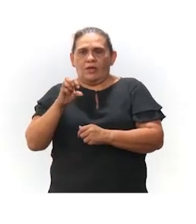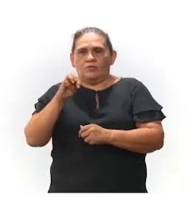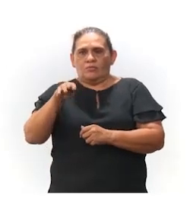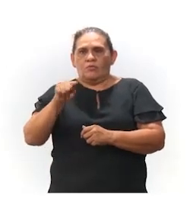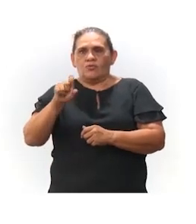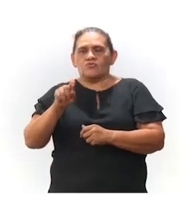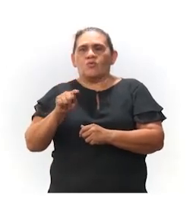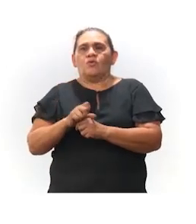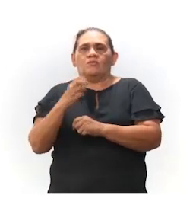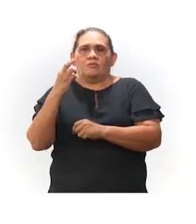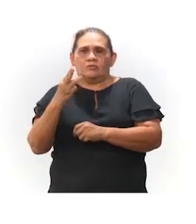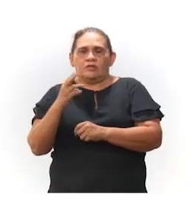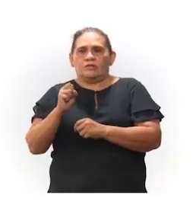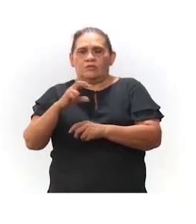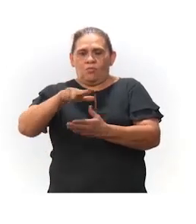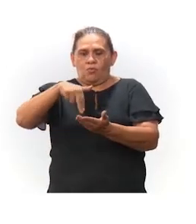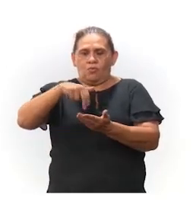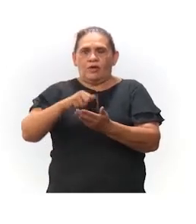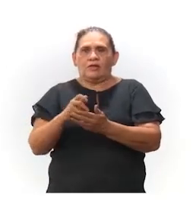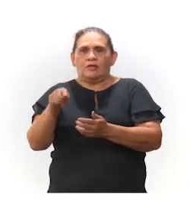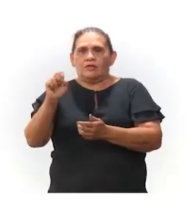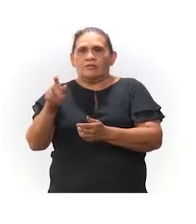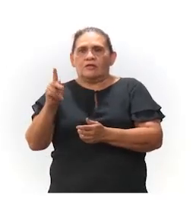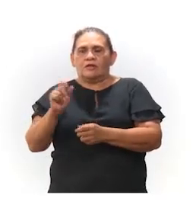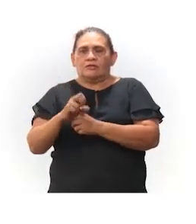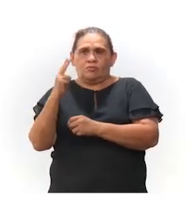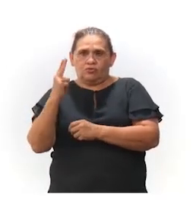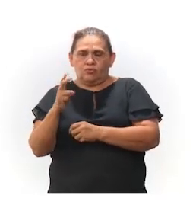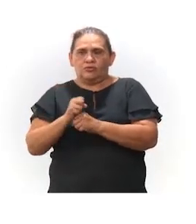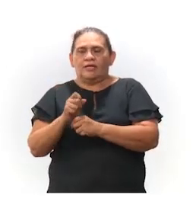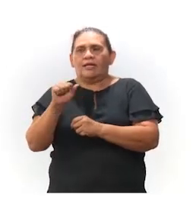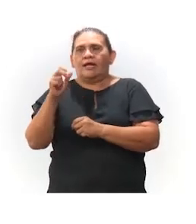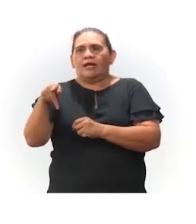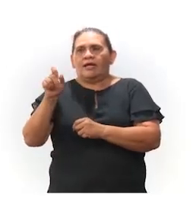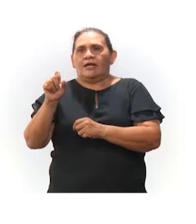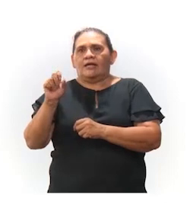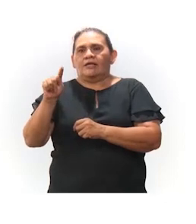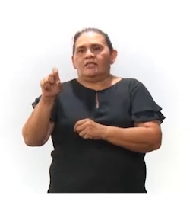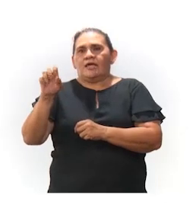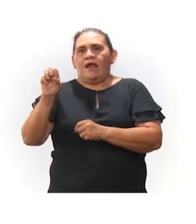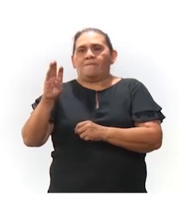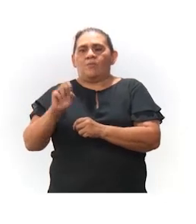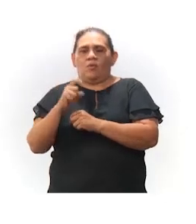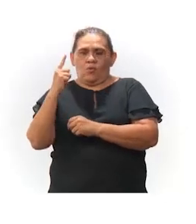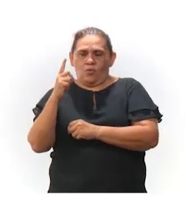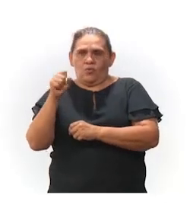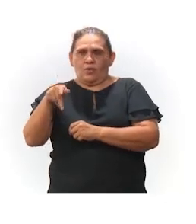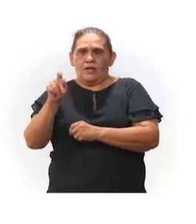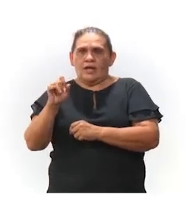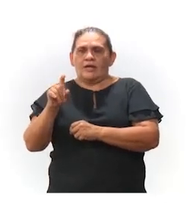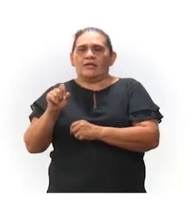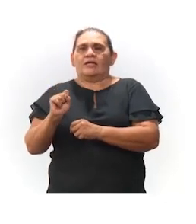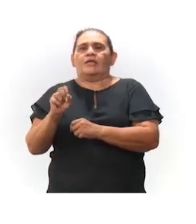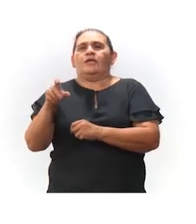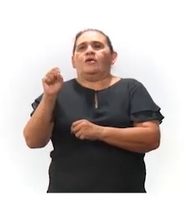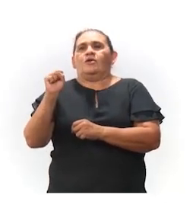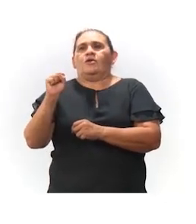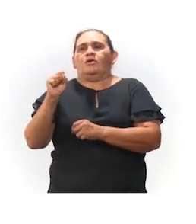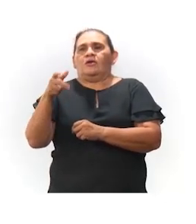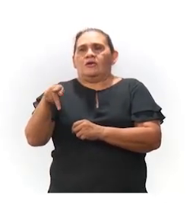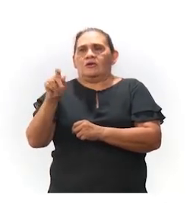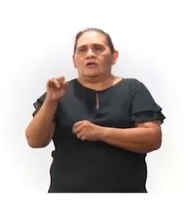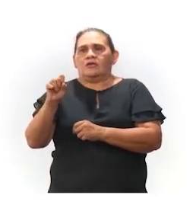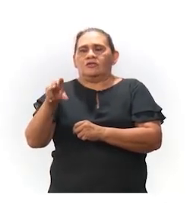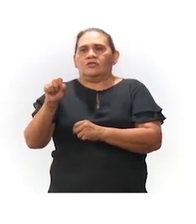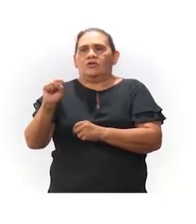Motul, 3 en Junucmá y Tecash, 2 en Acanqué, Teabo y 2 foráneos, 1 en Aquil, Canzacap, Cuncunul,